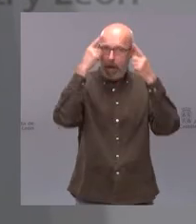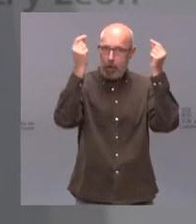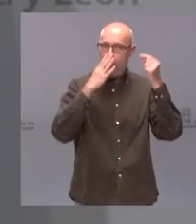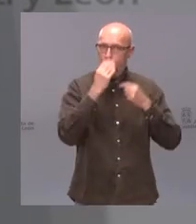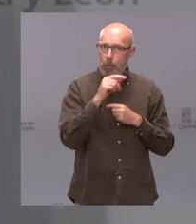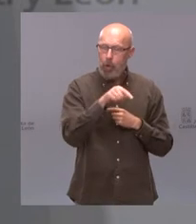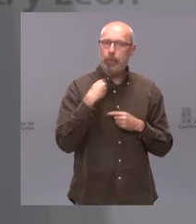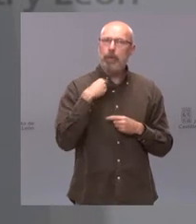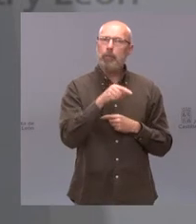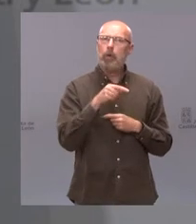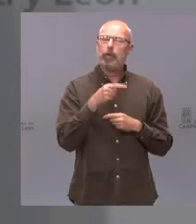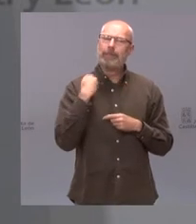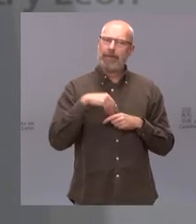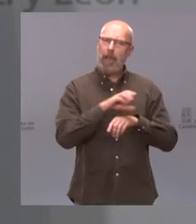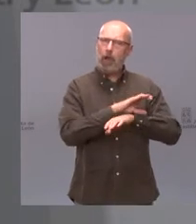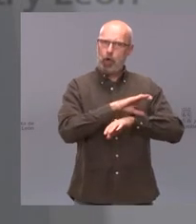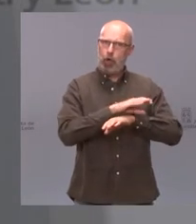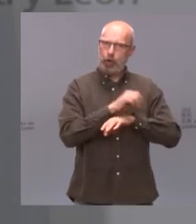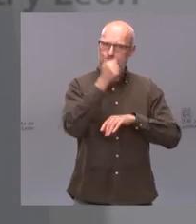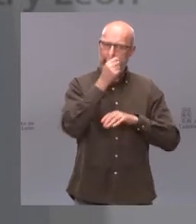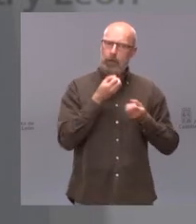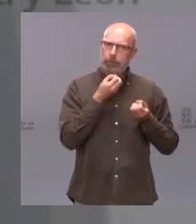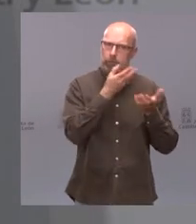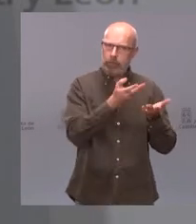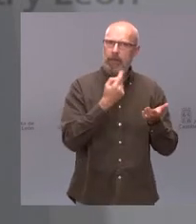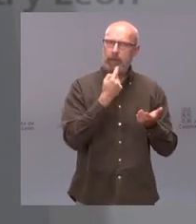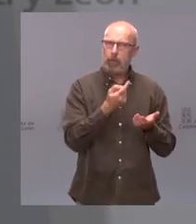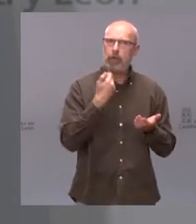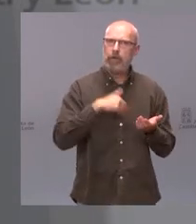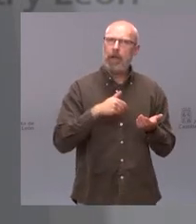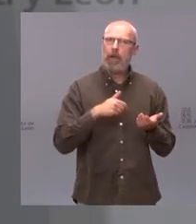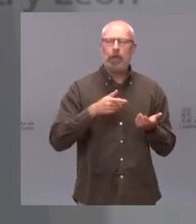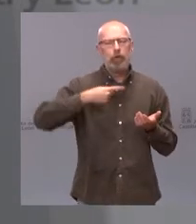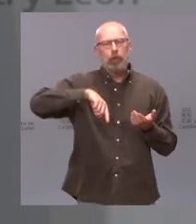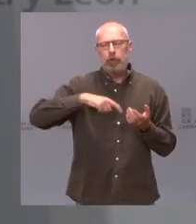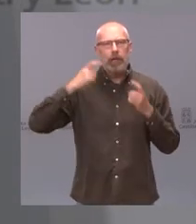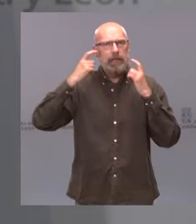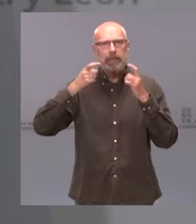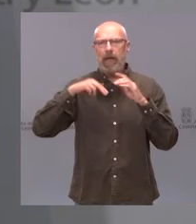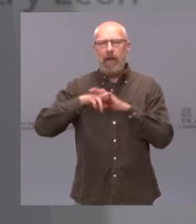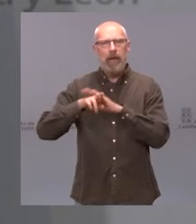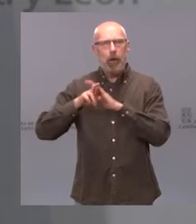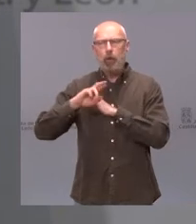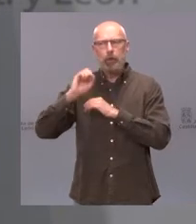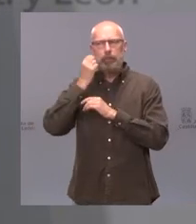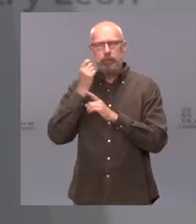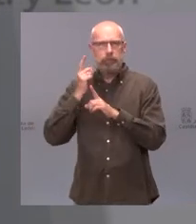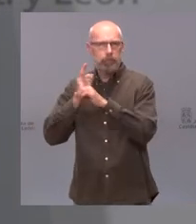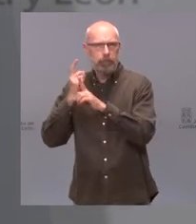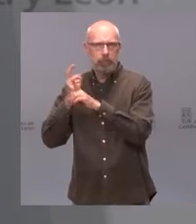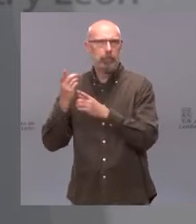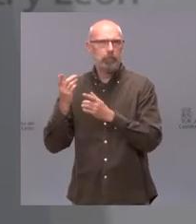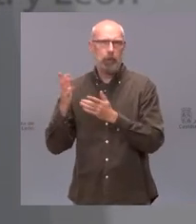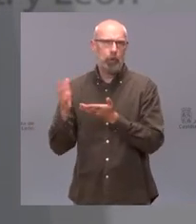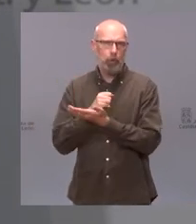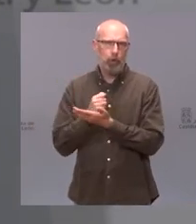anunció en su día que utilizaríamos todos los recursos a nuestro alcance, también incluido la posibilidad